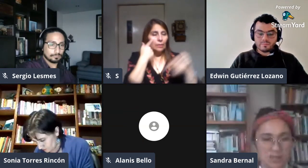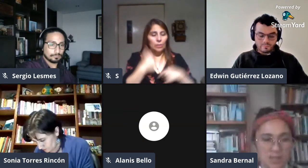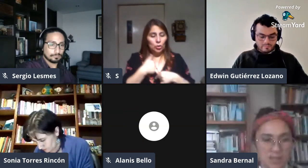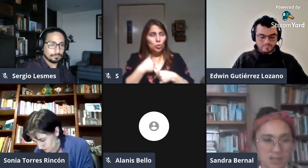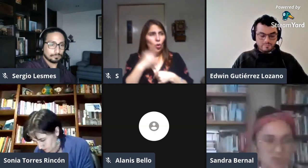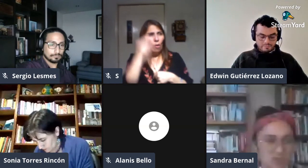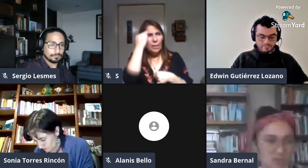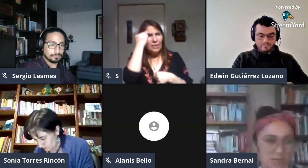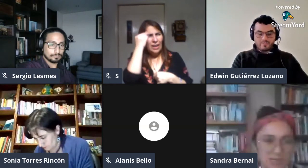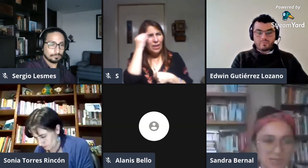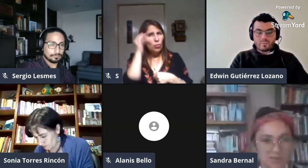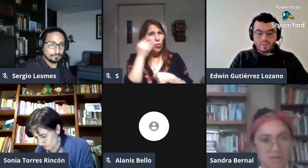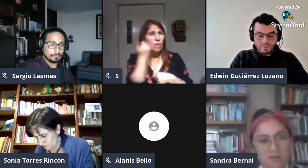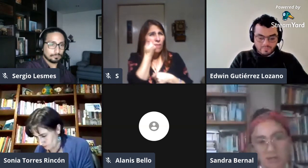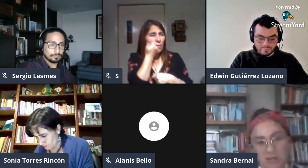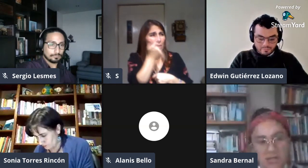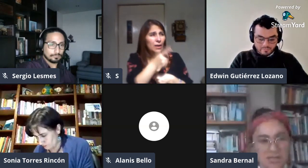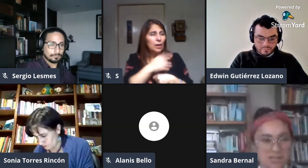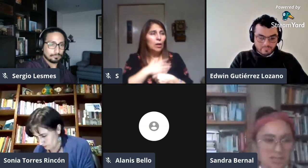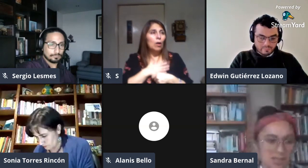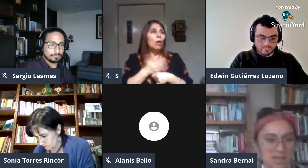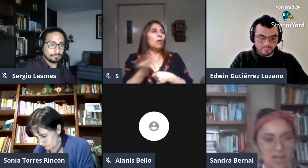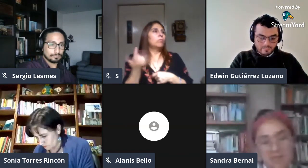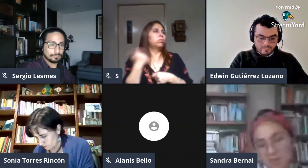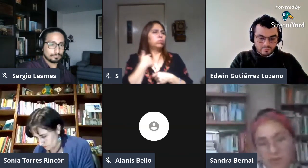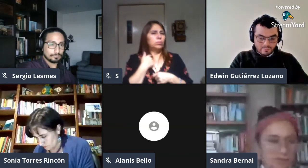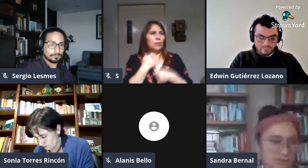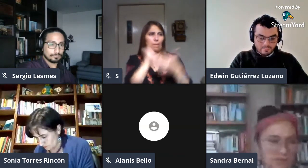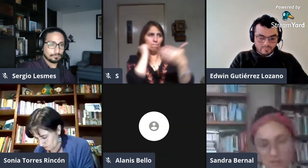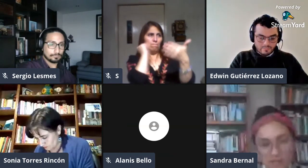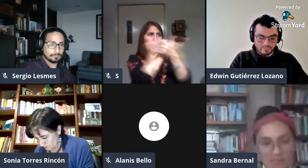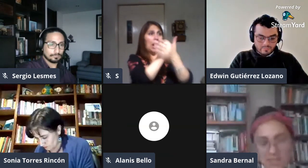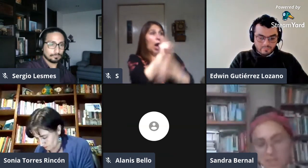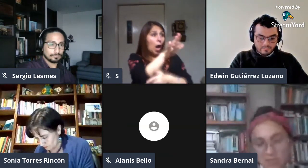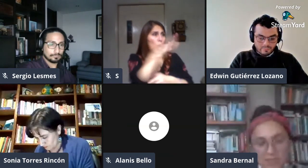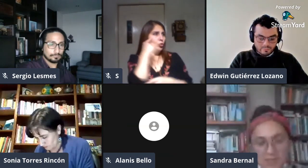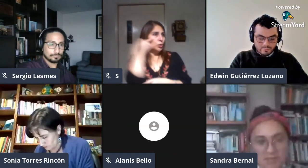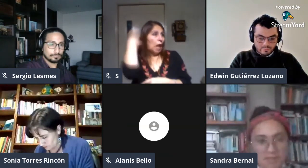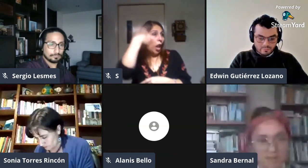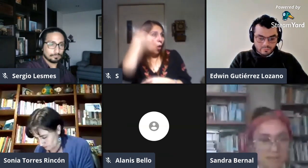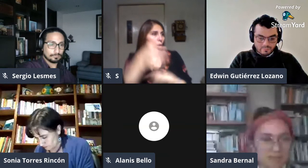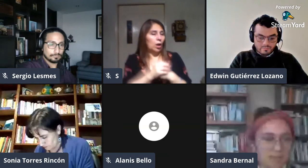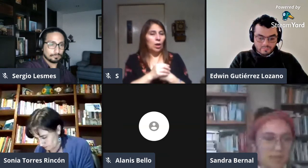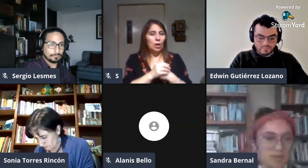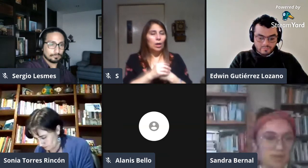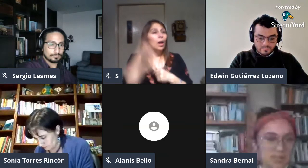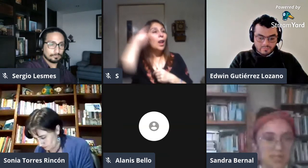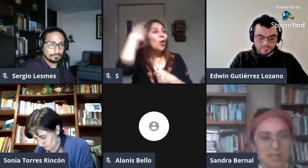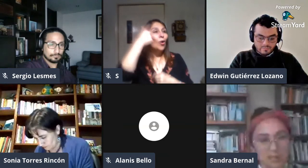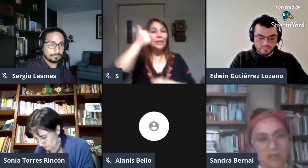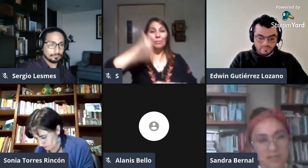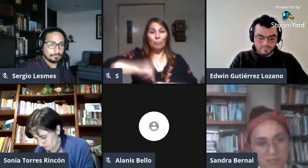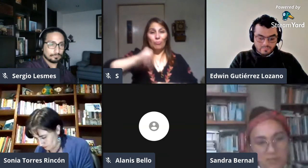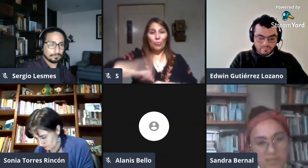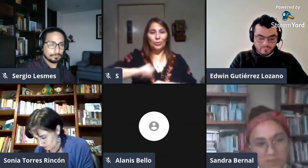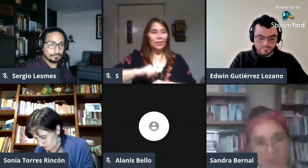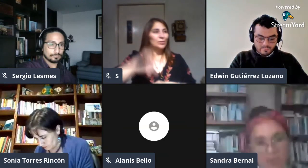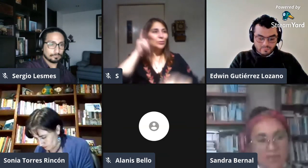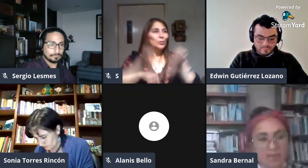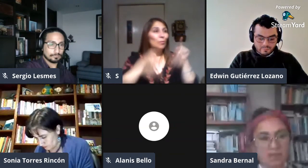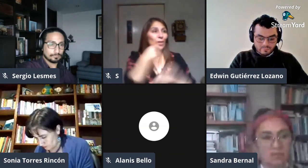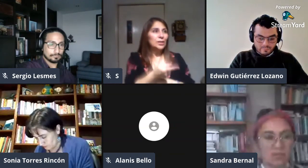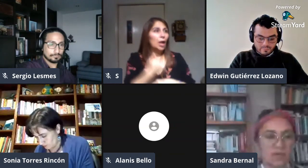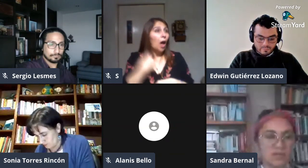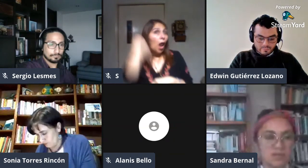estigmatizado históricamente. O sea, los locas, así como las locas y las putas, no era bueno decir que eran ni locas ni putas